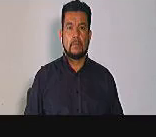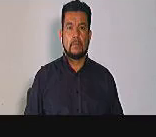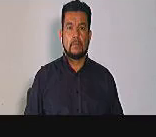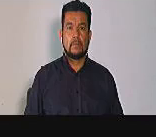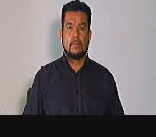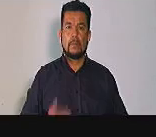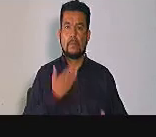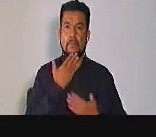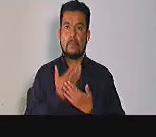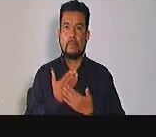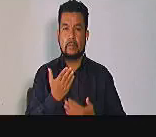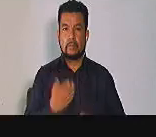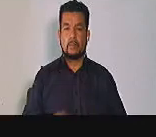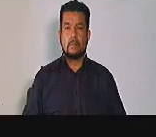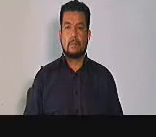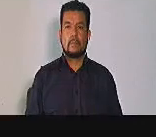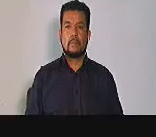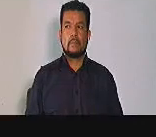Muchas gracias,